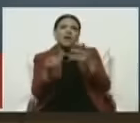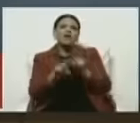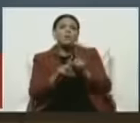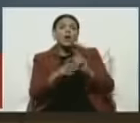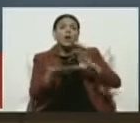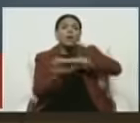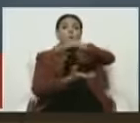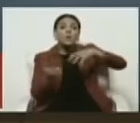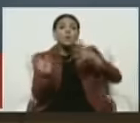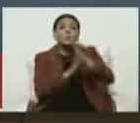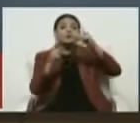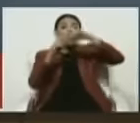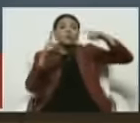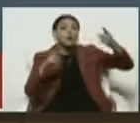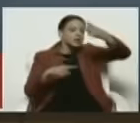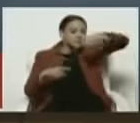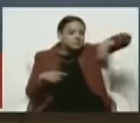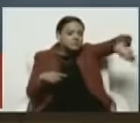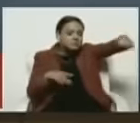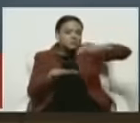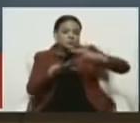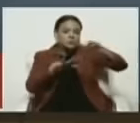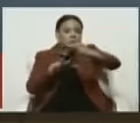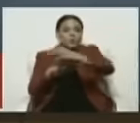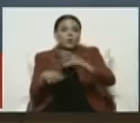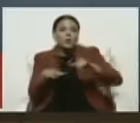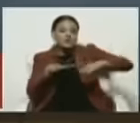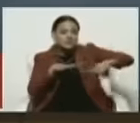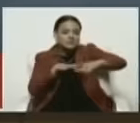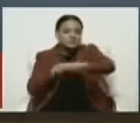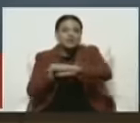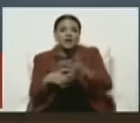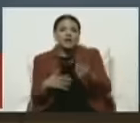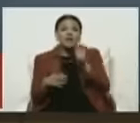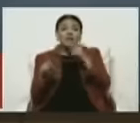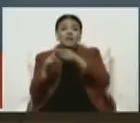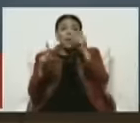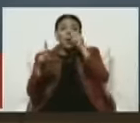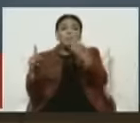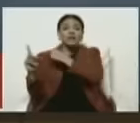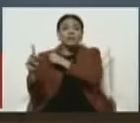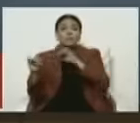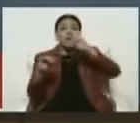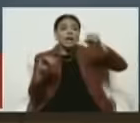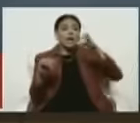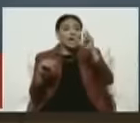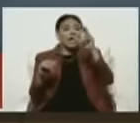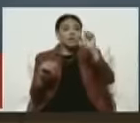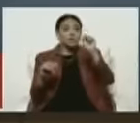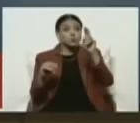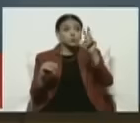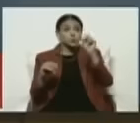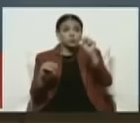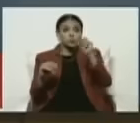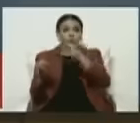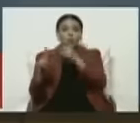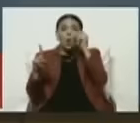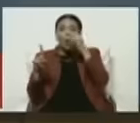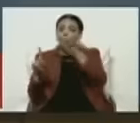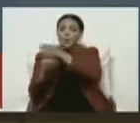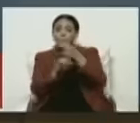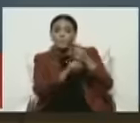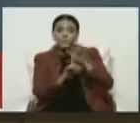Fue detenido por ese hecho Jesús José Gutiérrez González el 21/6/2024 por el delito